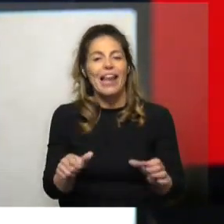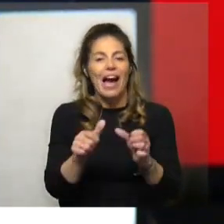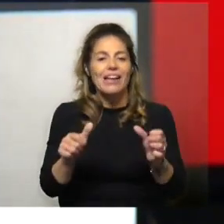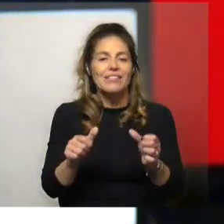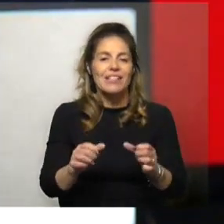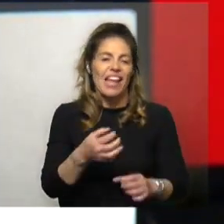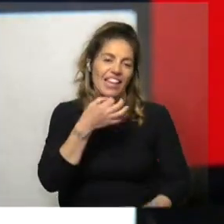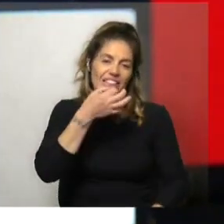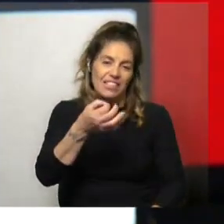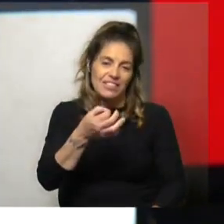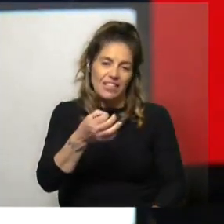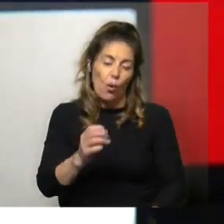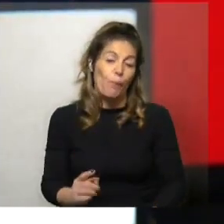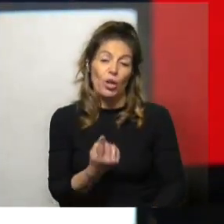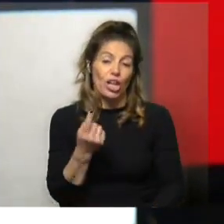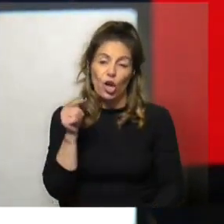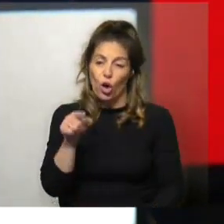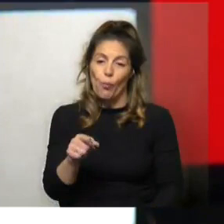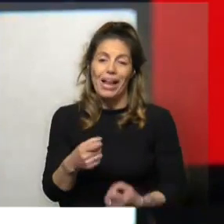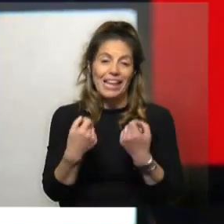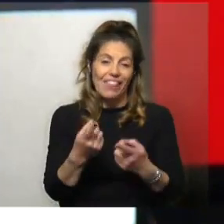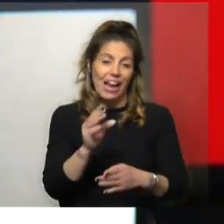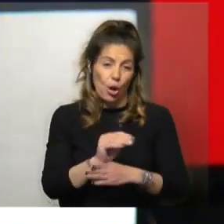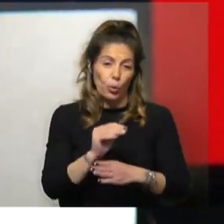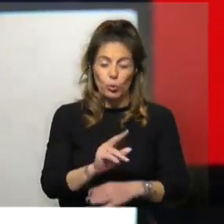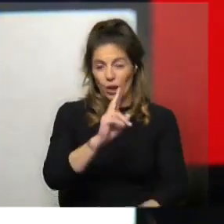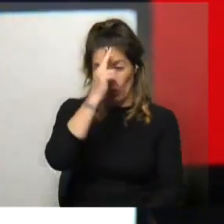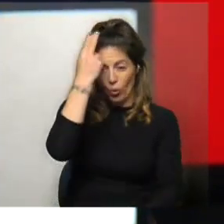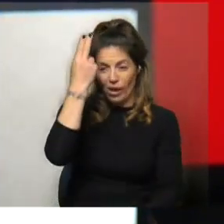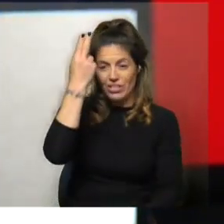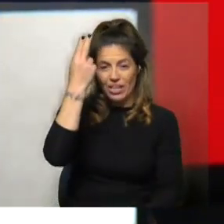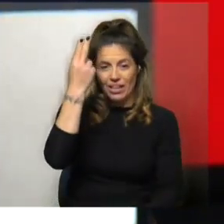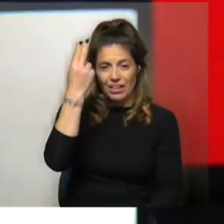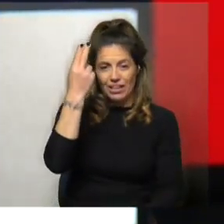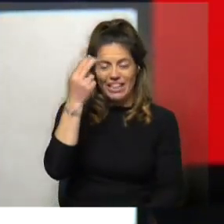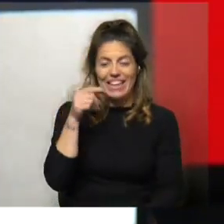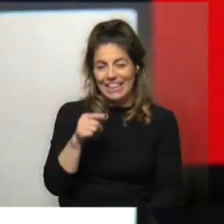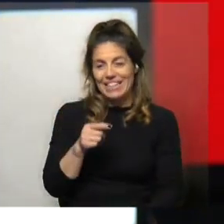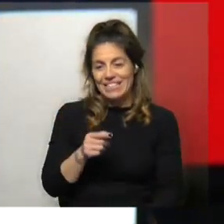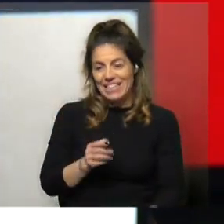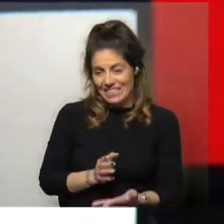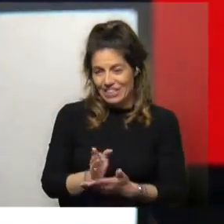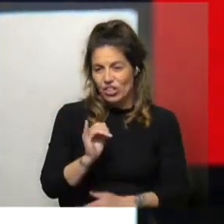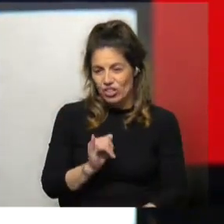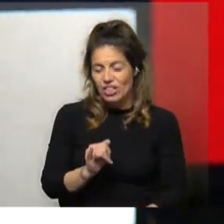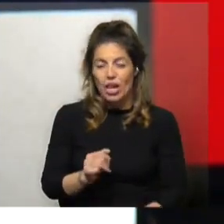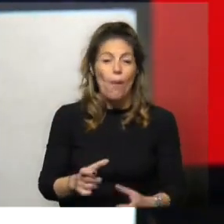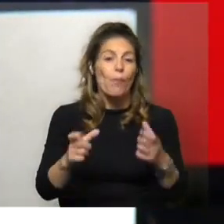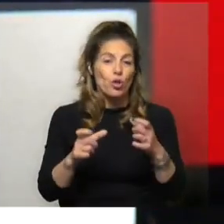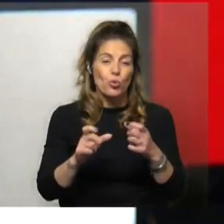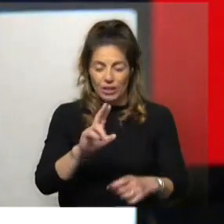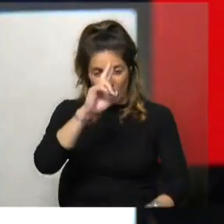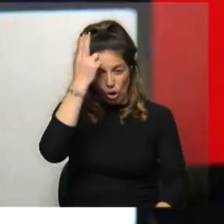pionero como él nos deja a la cultura uruguaya entonces este va en ese sentido y por suerte en Uruguay